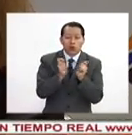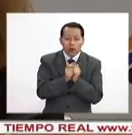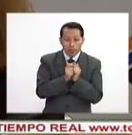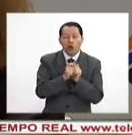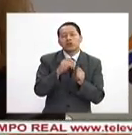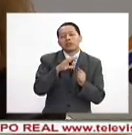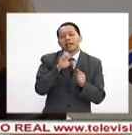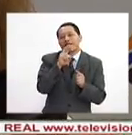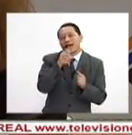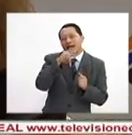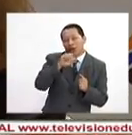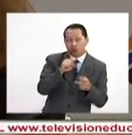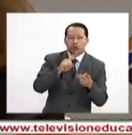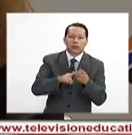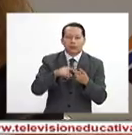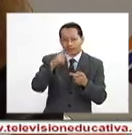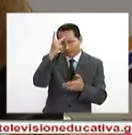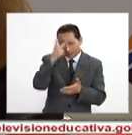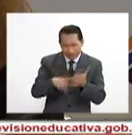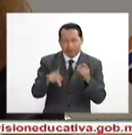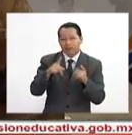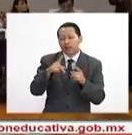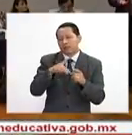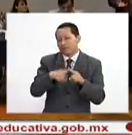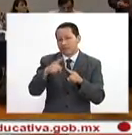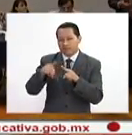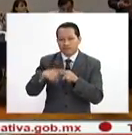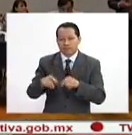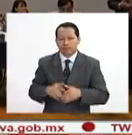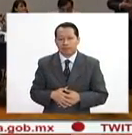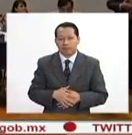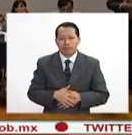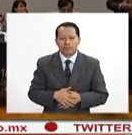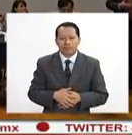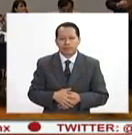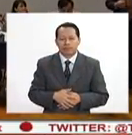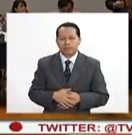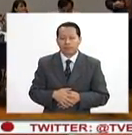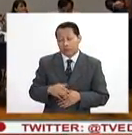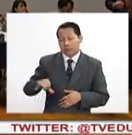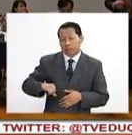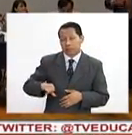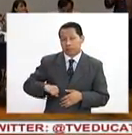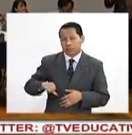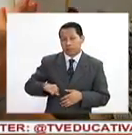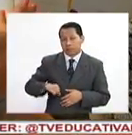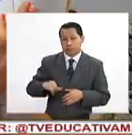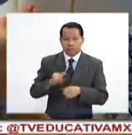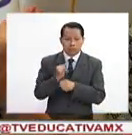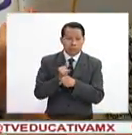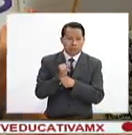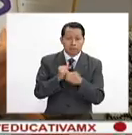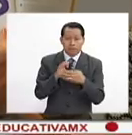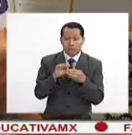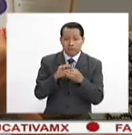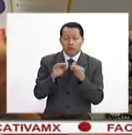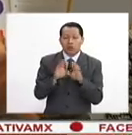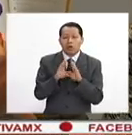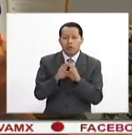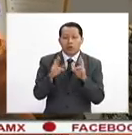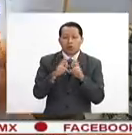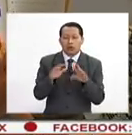evangélicos, pentecostales y paraprotestantes. Interesante este estudio para ver cómo se están moviendo las religiones en